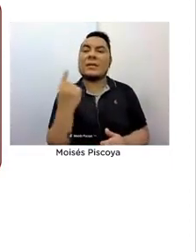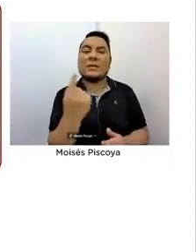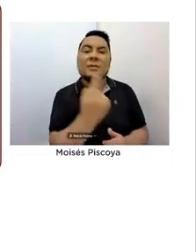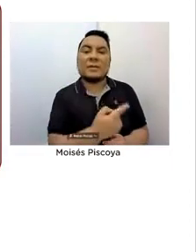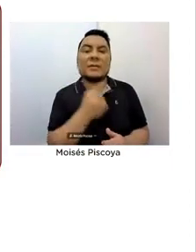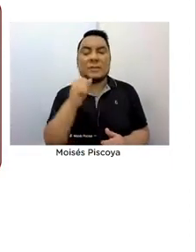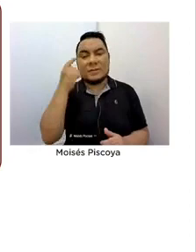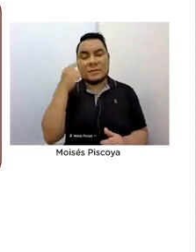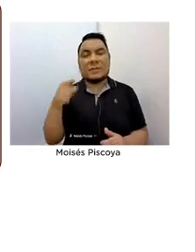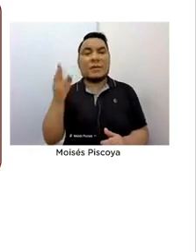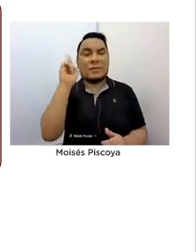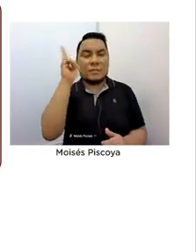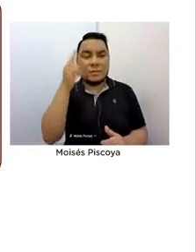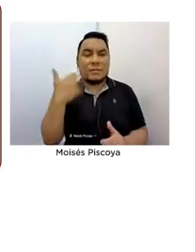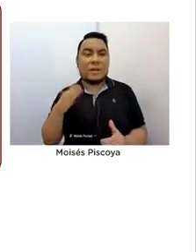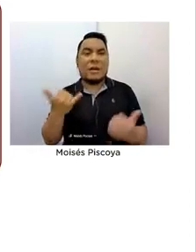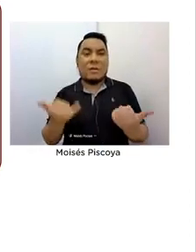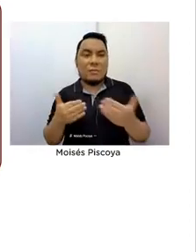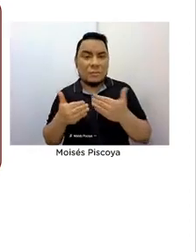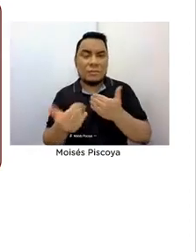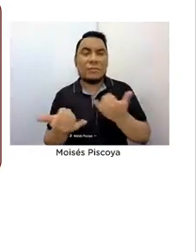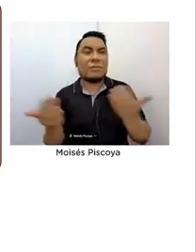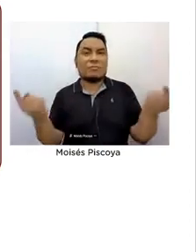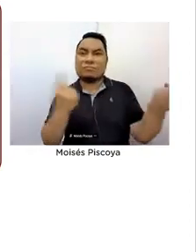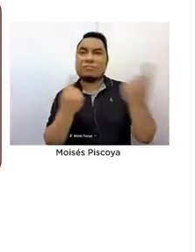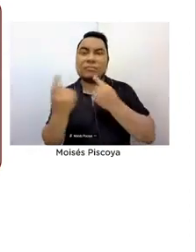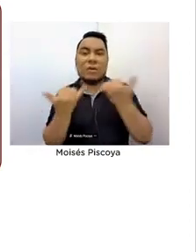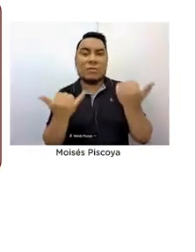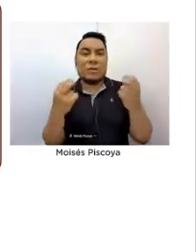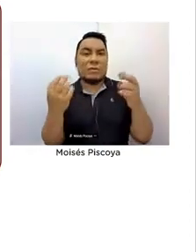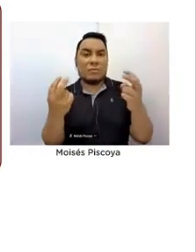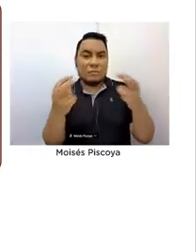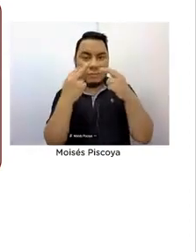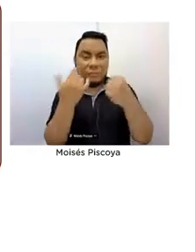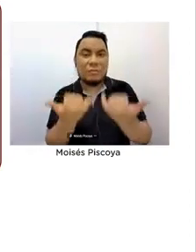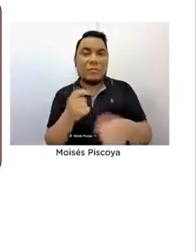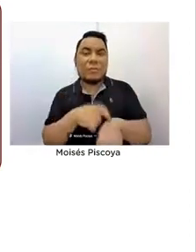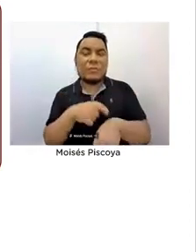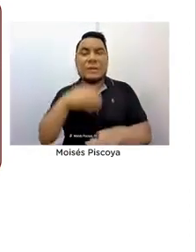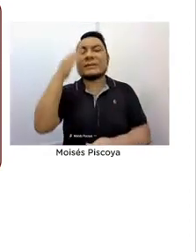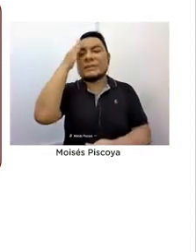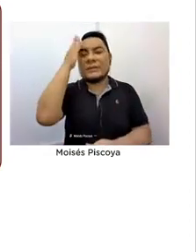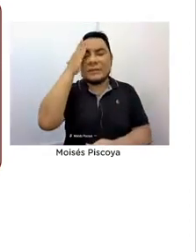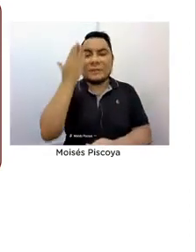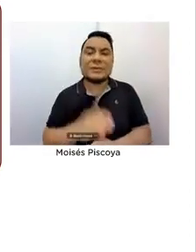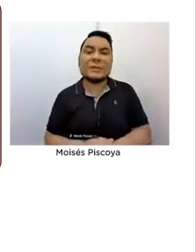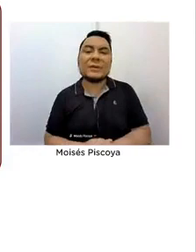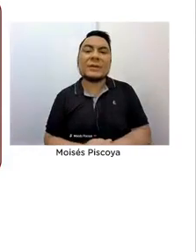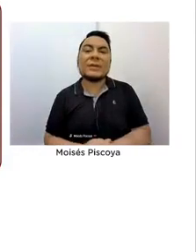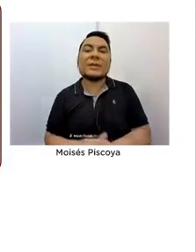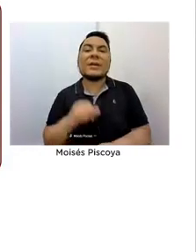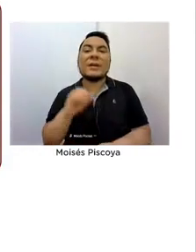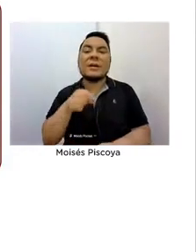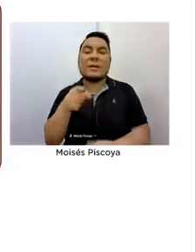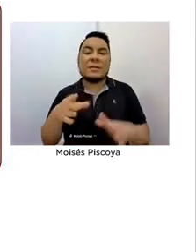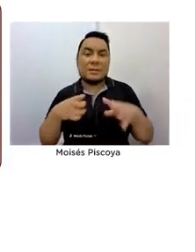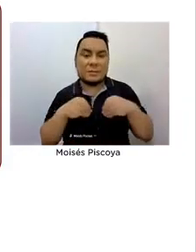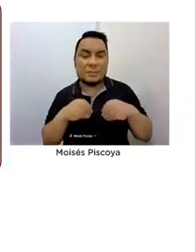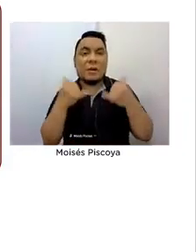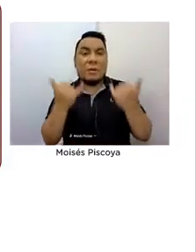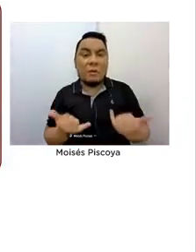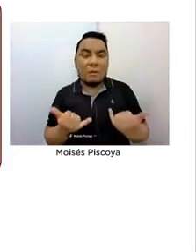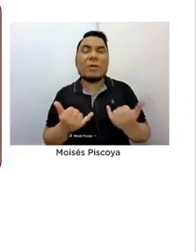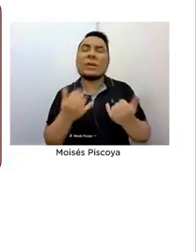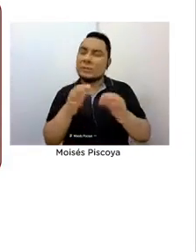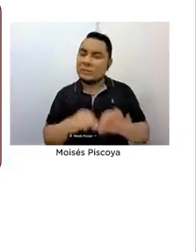las y los docentes que están presentes en este momento, porque sabemos que lo que van a recibir hoy va a ser